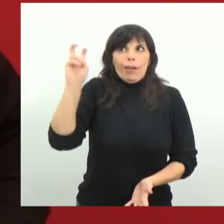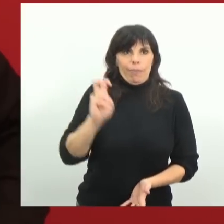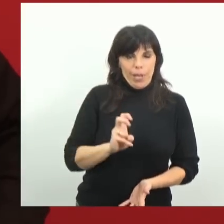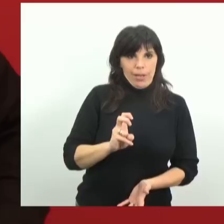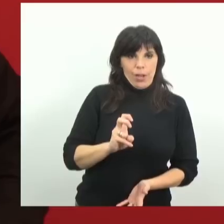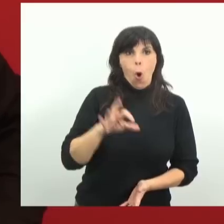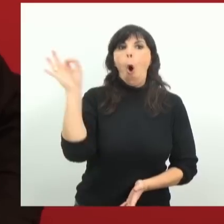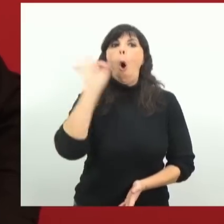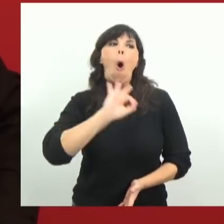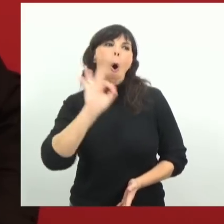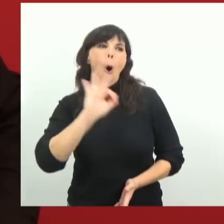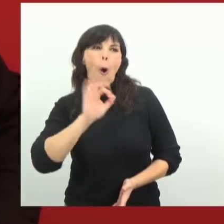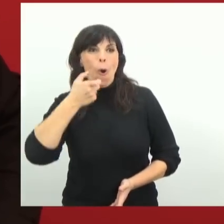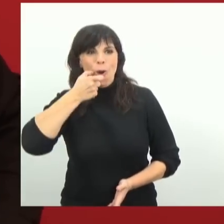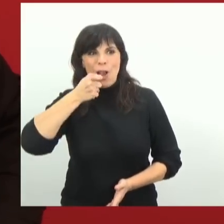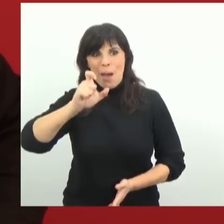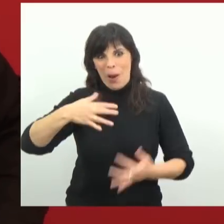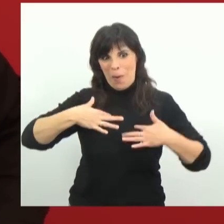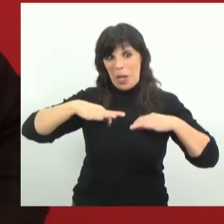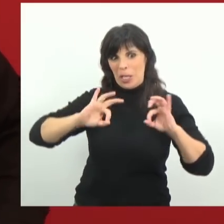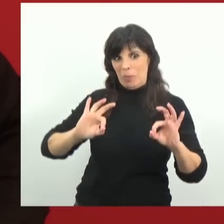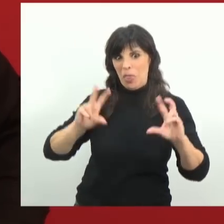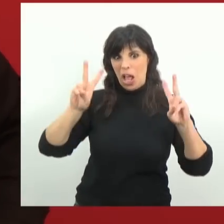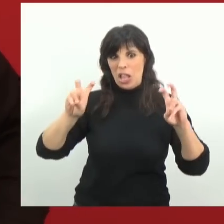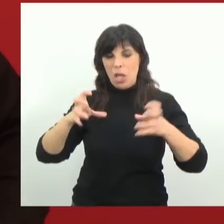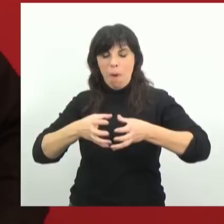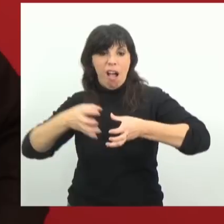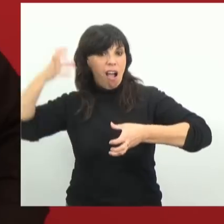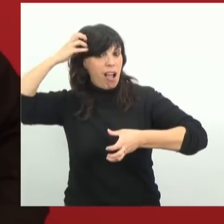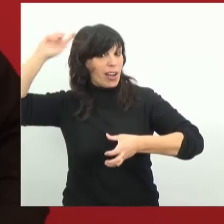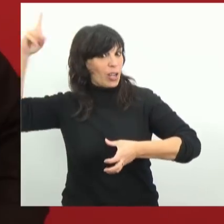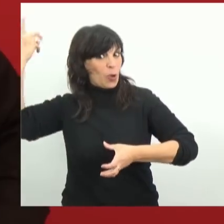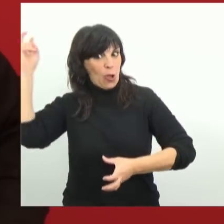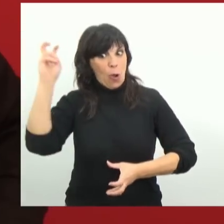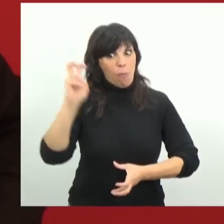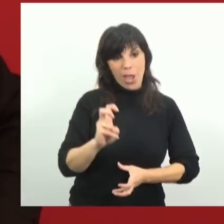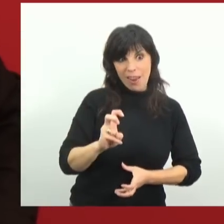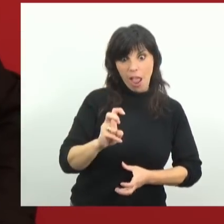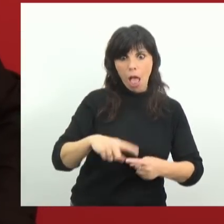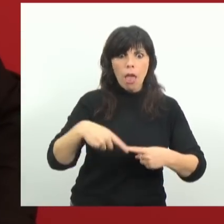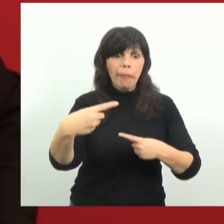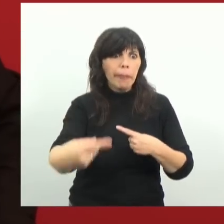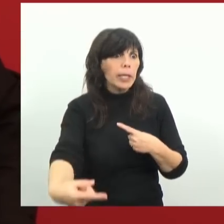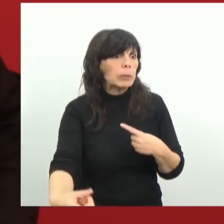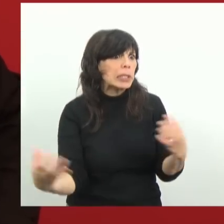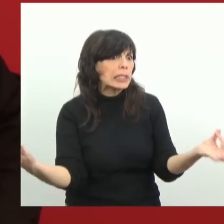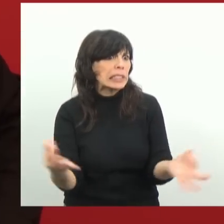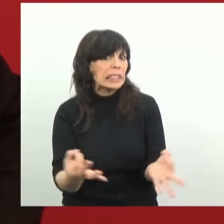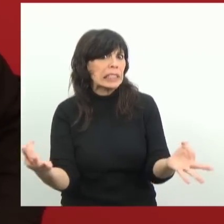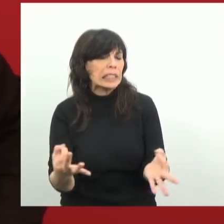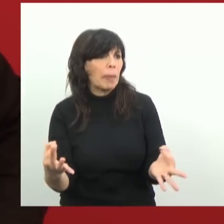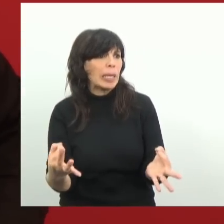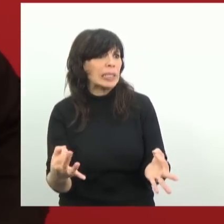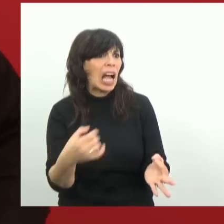O cuando viene la palabra del reino de Dios. ¿Qué viene? Tribulaciones de diferentes formas